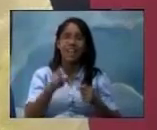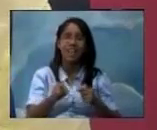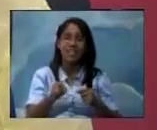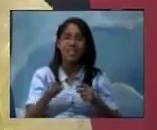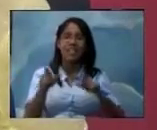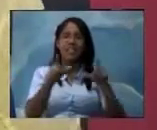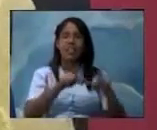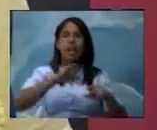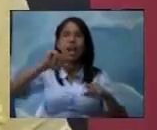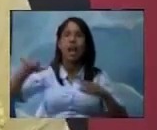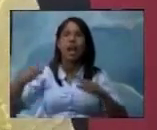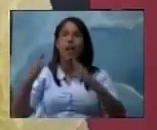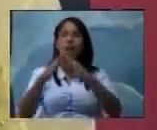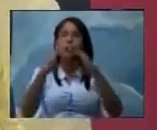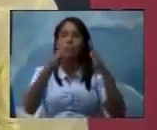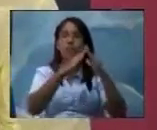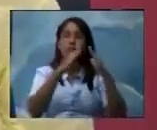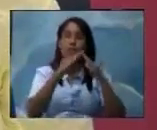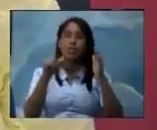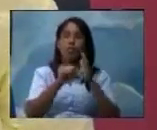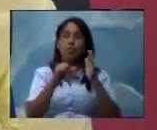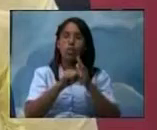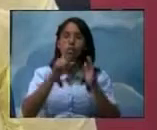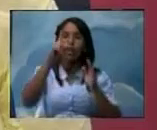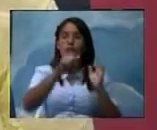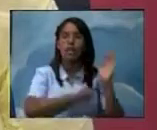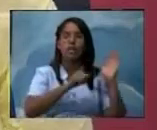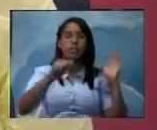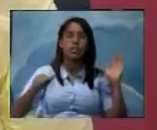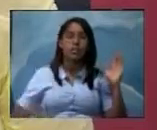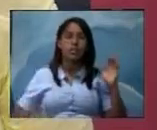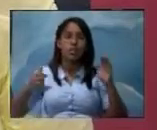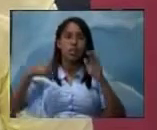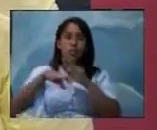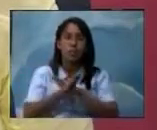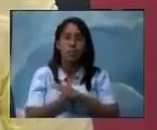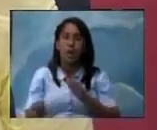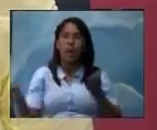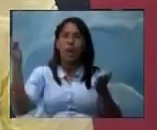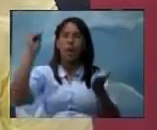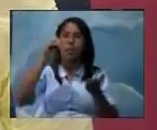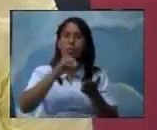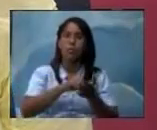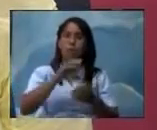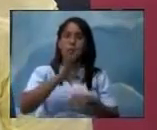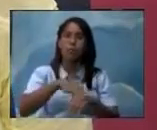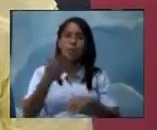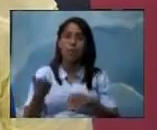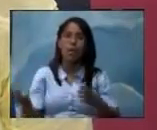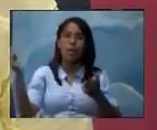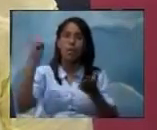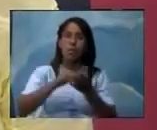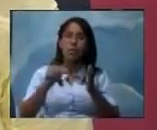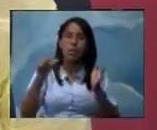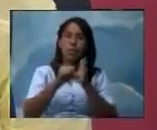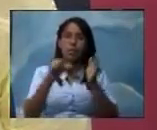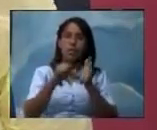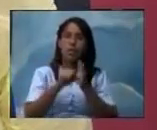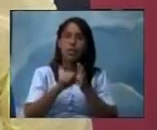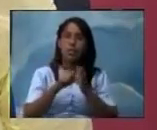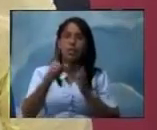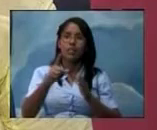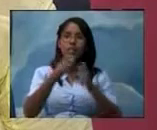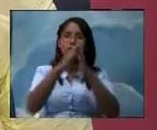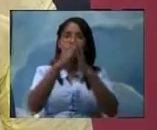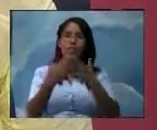allí en Jerusalén, donde el Señor va a volver, porque Él va a volver a dónde va a volver el